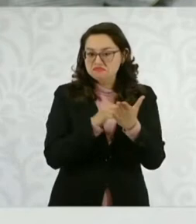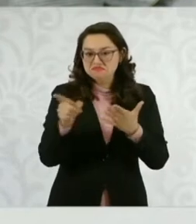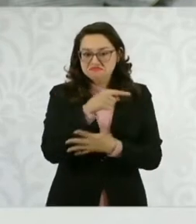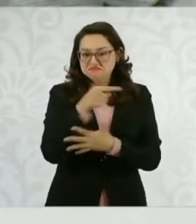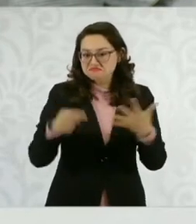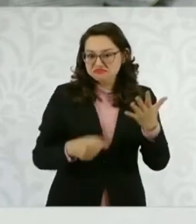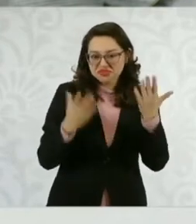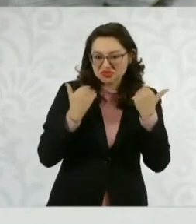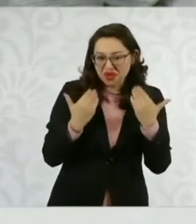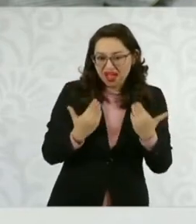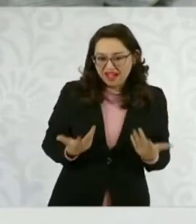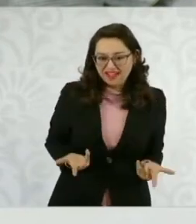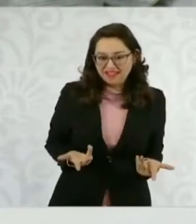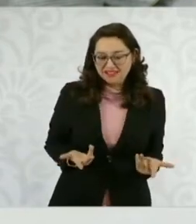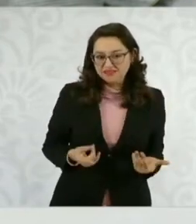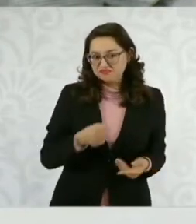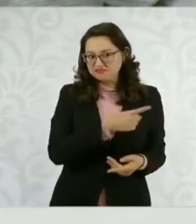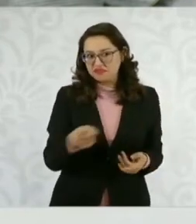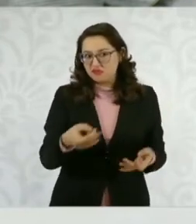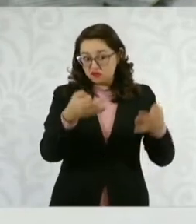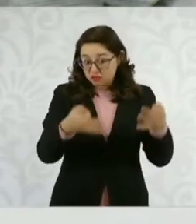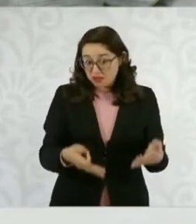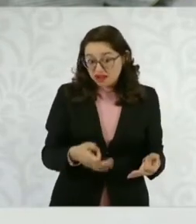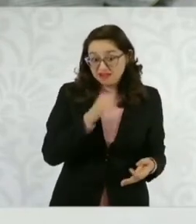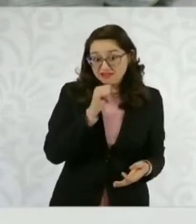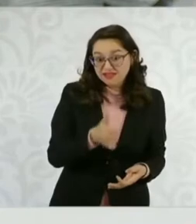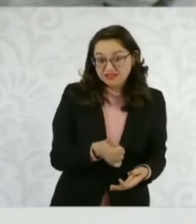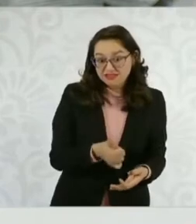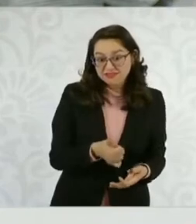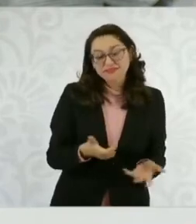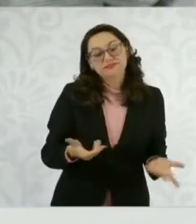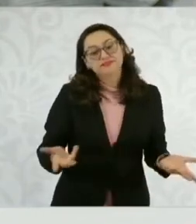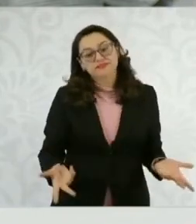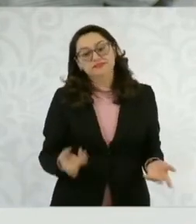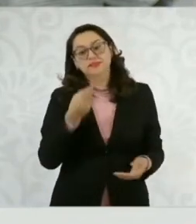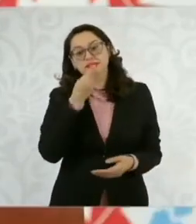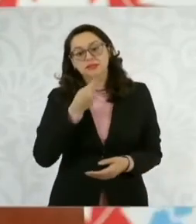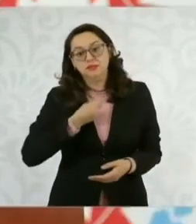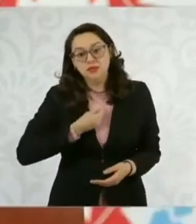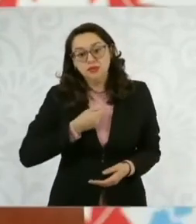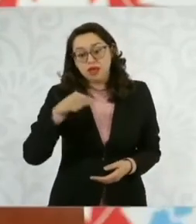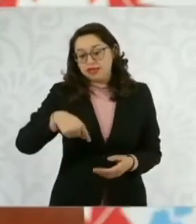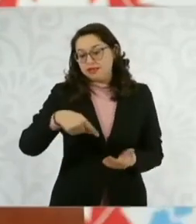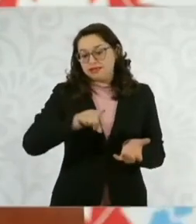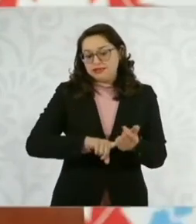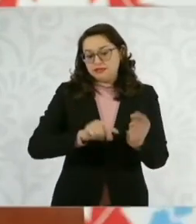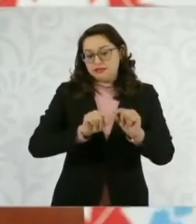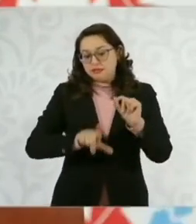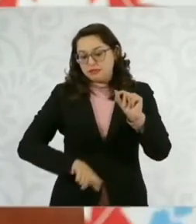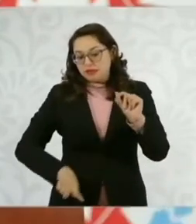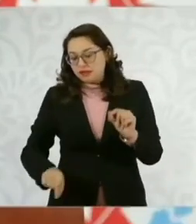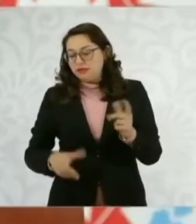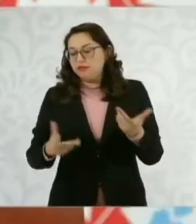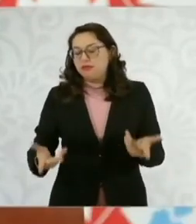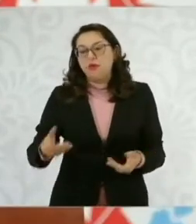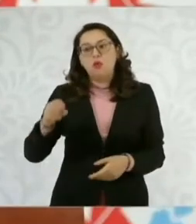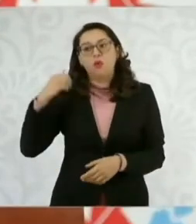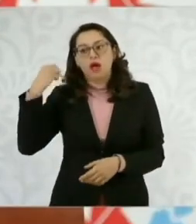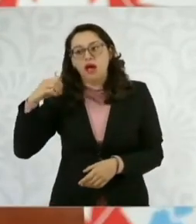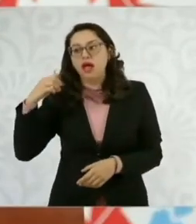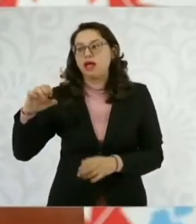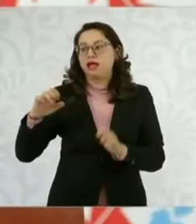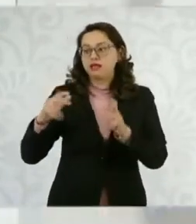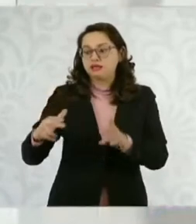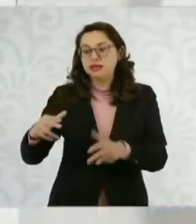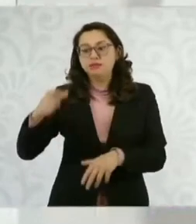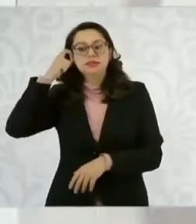agrícolas dentro del país, que migran muchas veces de Oaxaca, de Chiapas, de Guerrero, a lugares